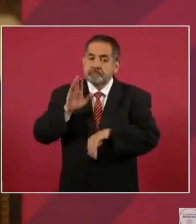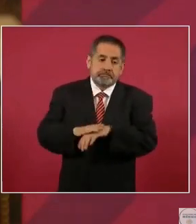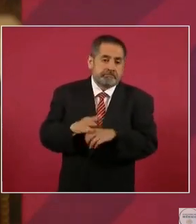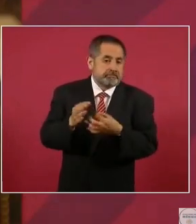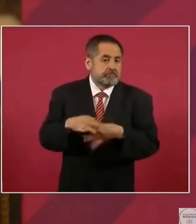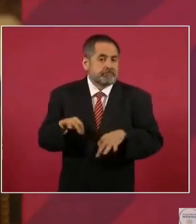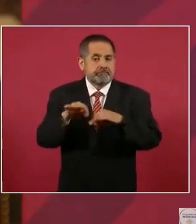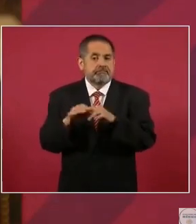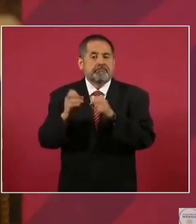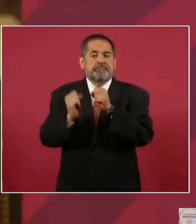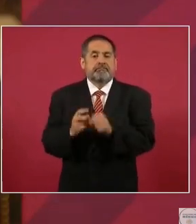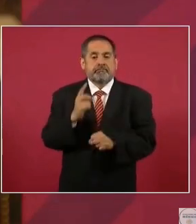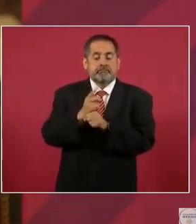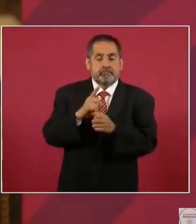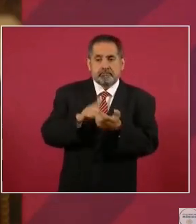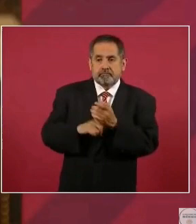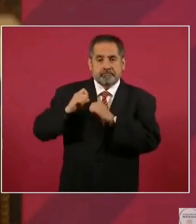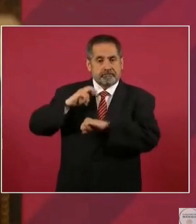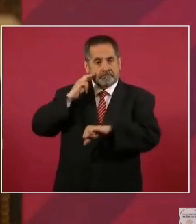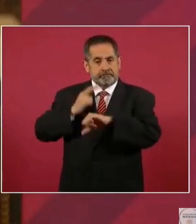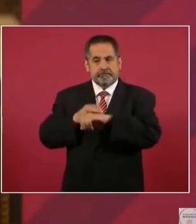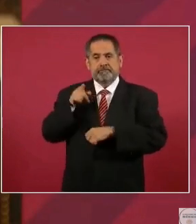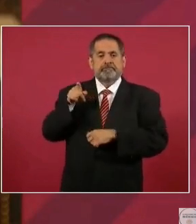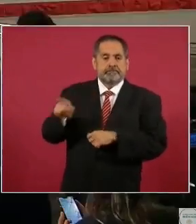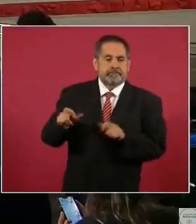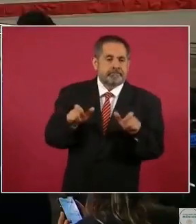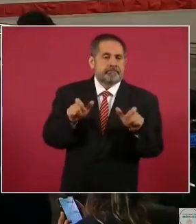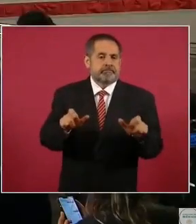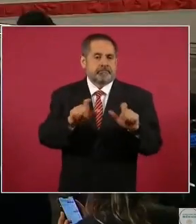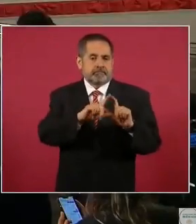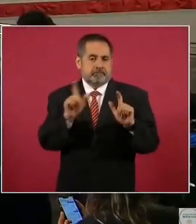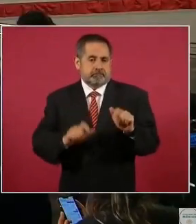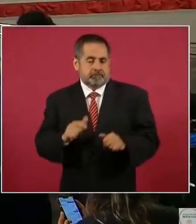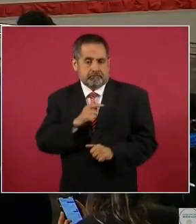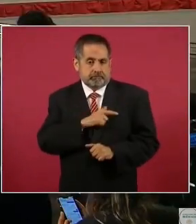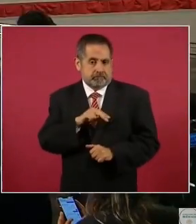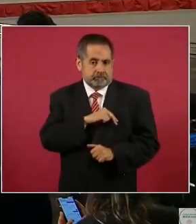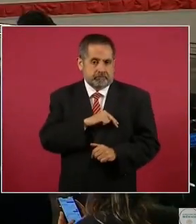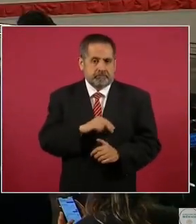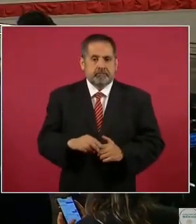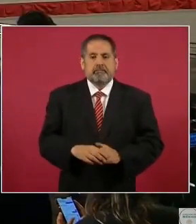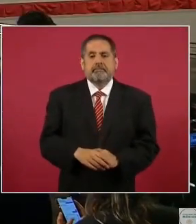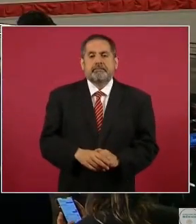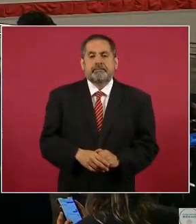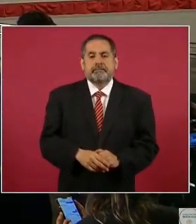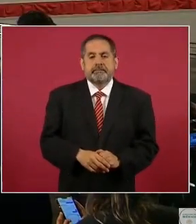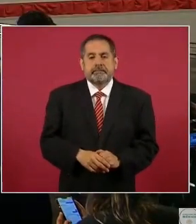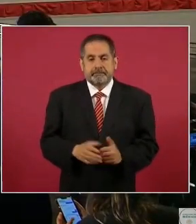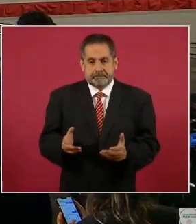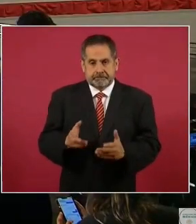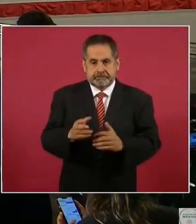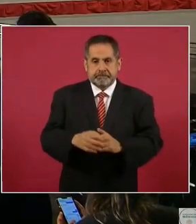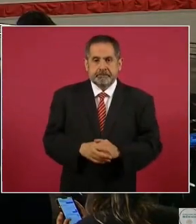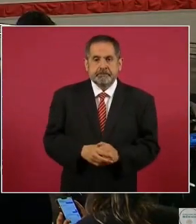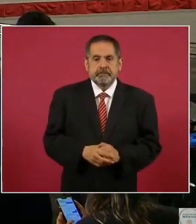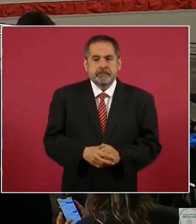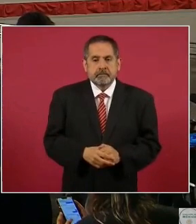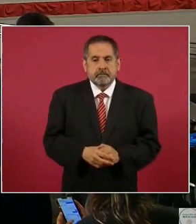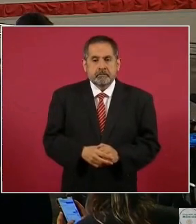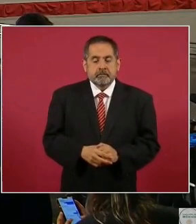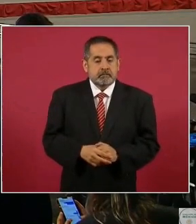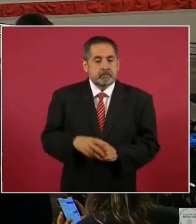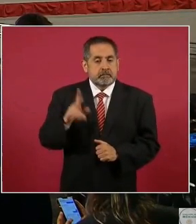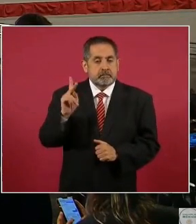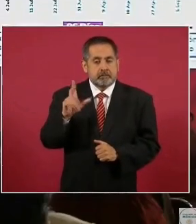pública y que tiene una relación directa con la guardia nacional adelante por favor en cuanto a la estrategia